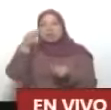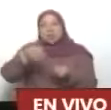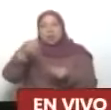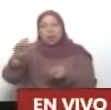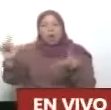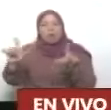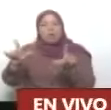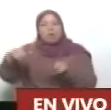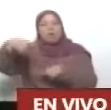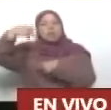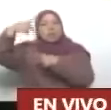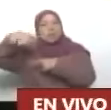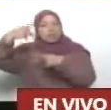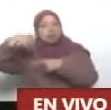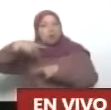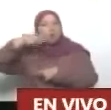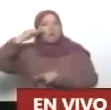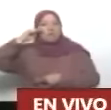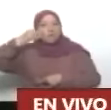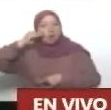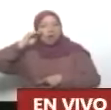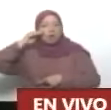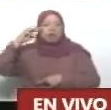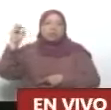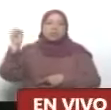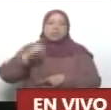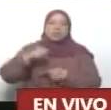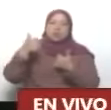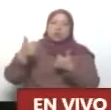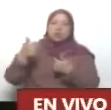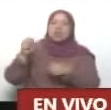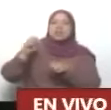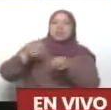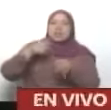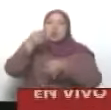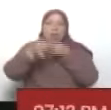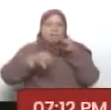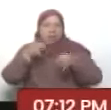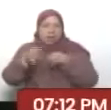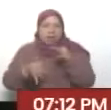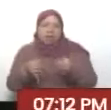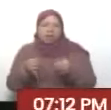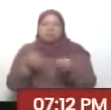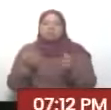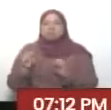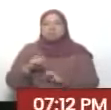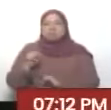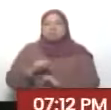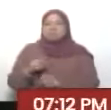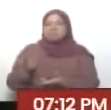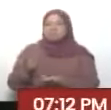por las redes, con Maduro Más. Yo le comenté esto, aquello. Y